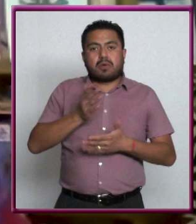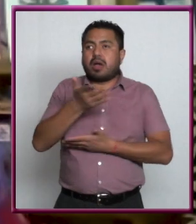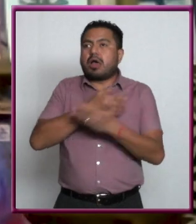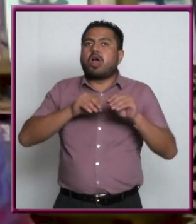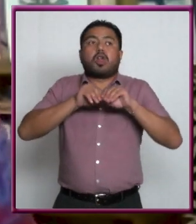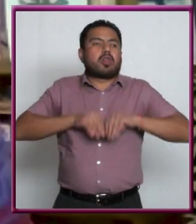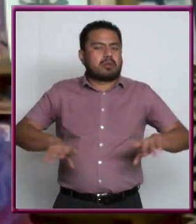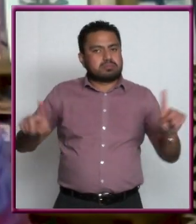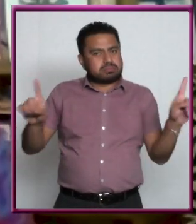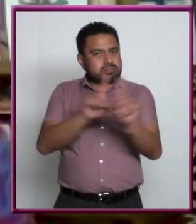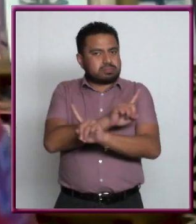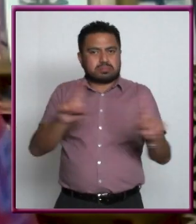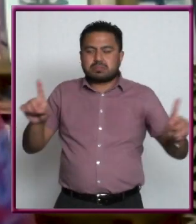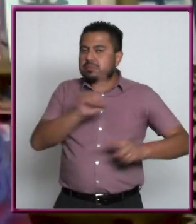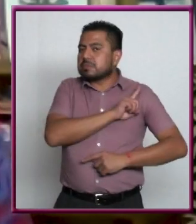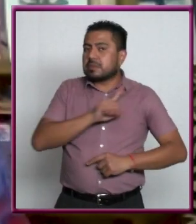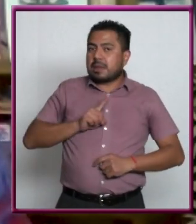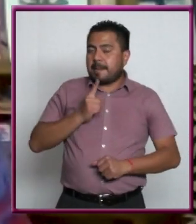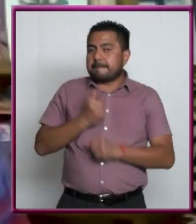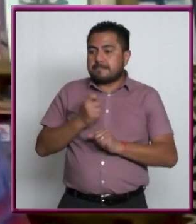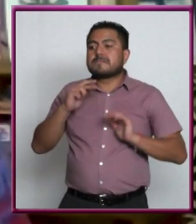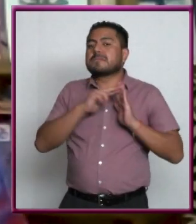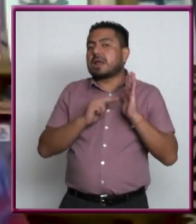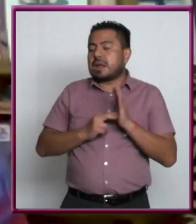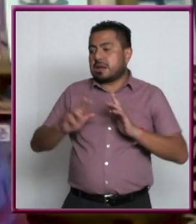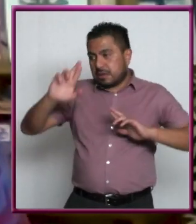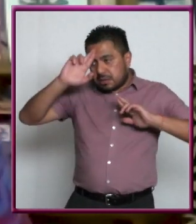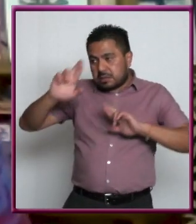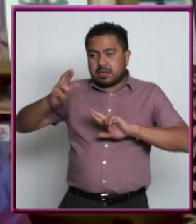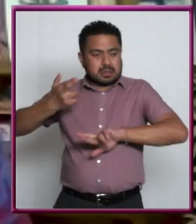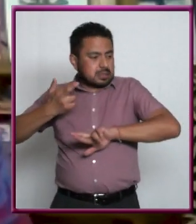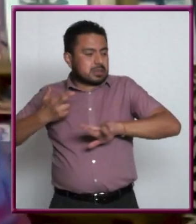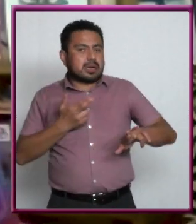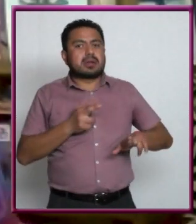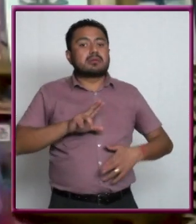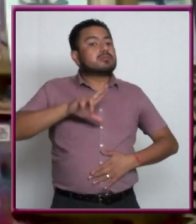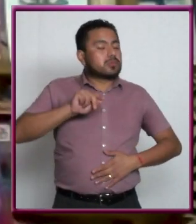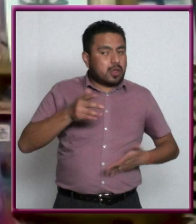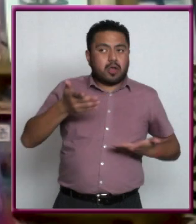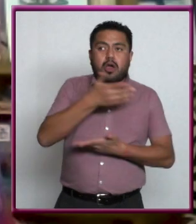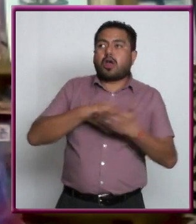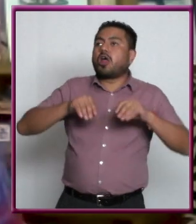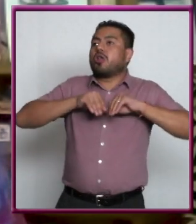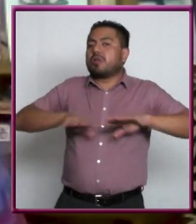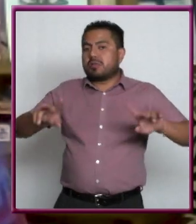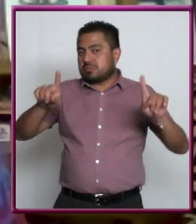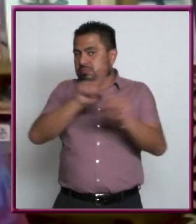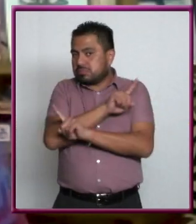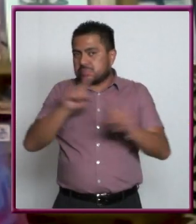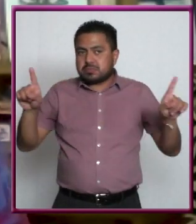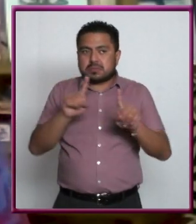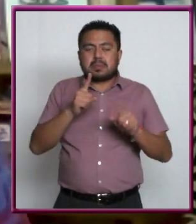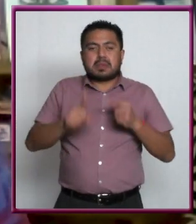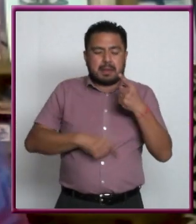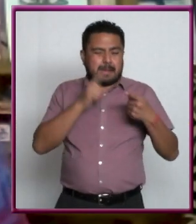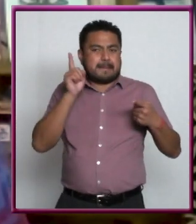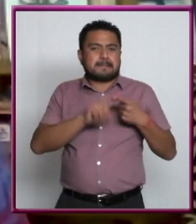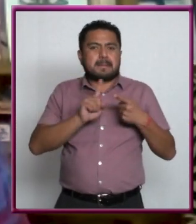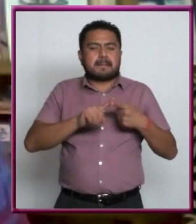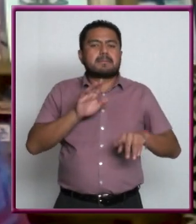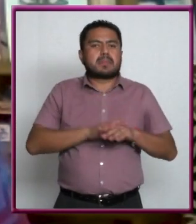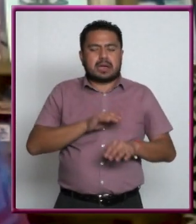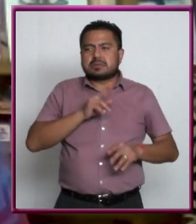no se pueden compartir. Ahí tendría que ser una primera regla de respeto y de decir, no se van a compartir. Entonces aquí tenemos